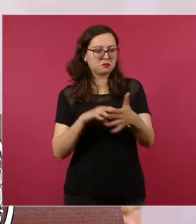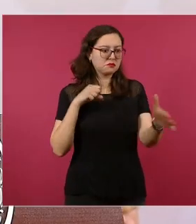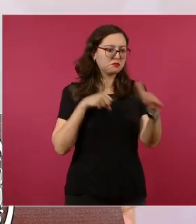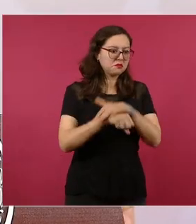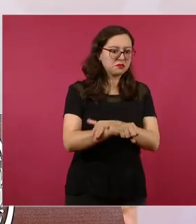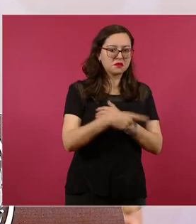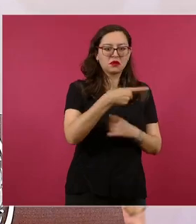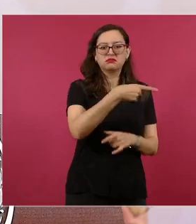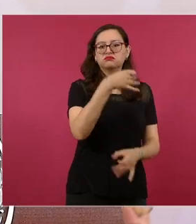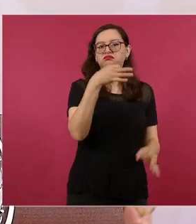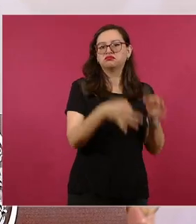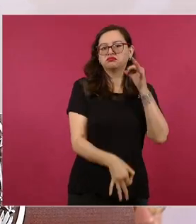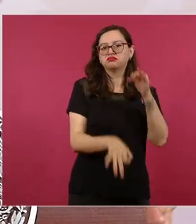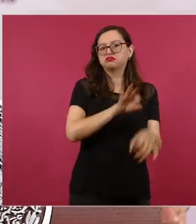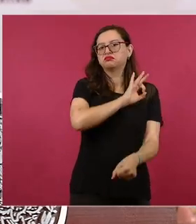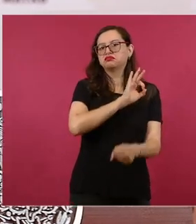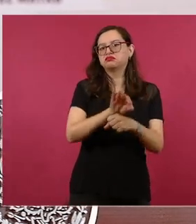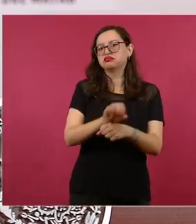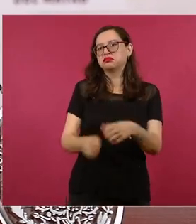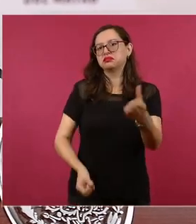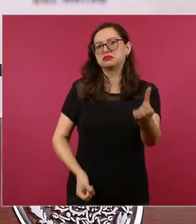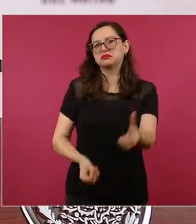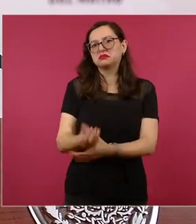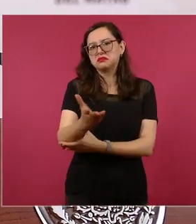llamada delincuencia organizada.